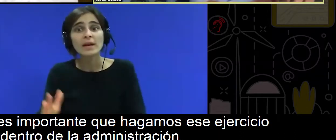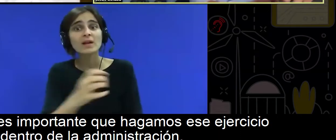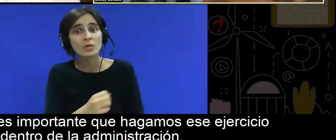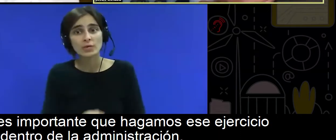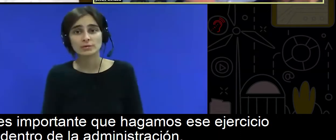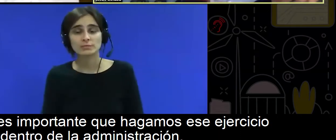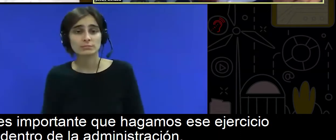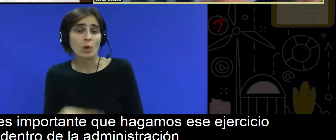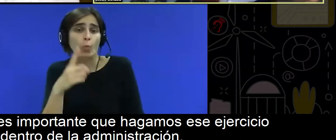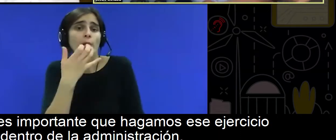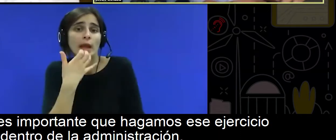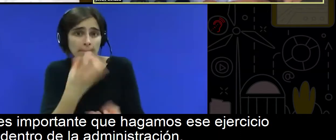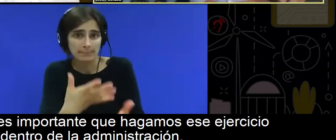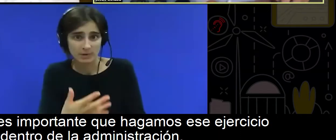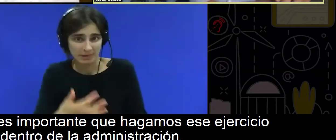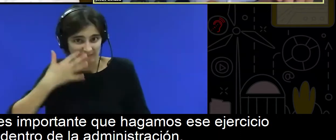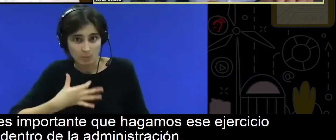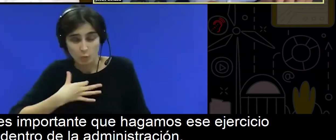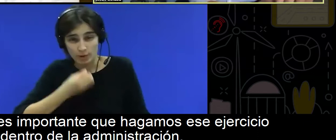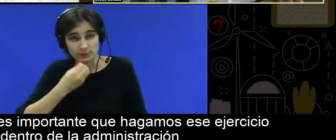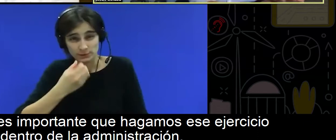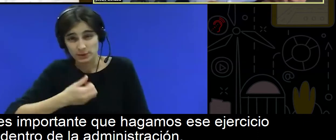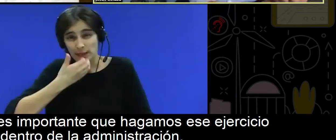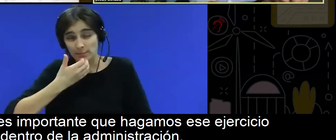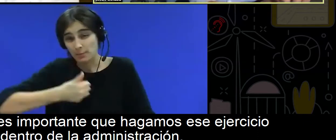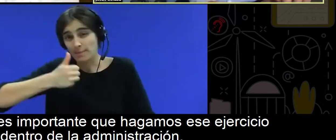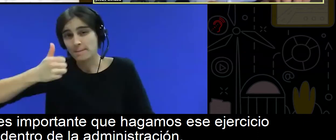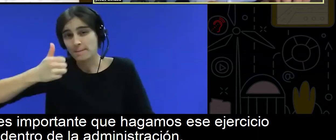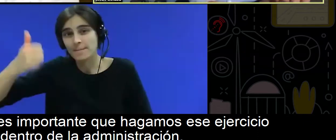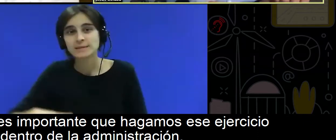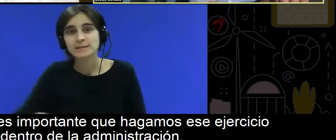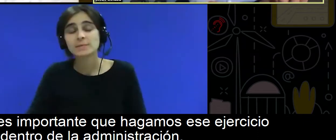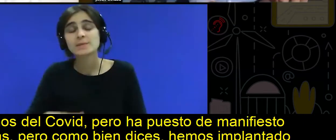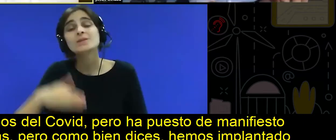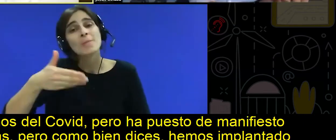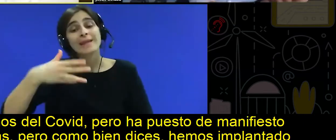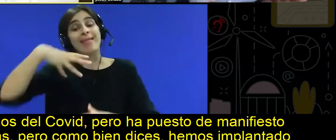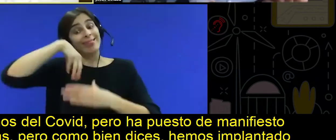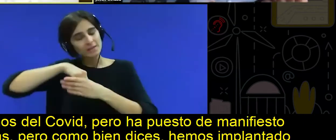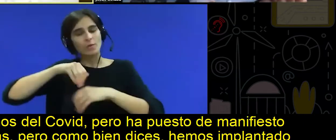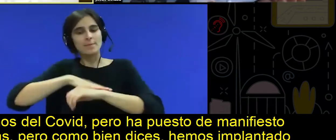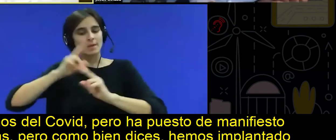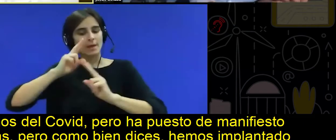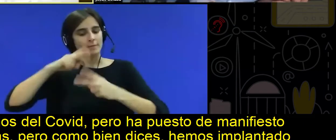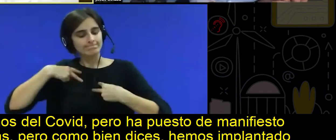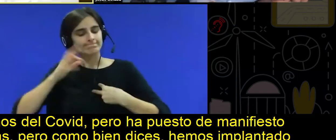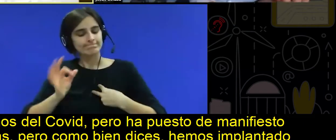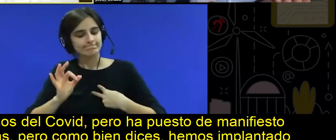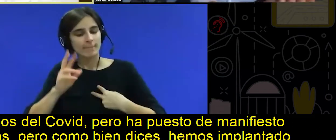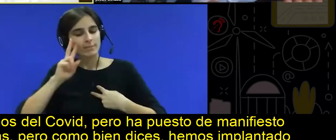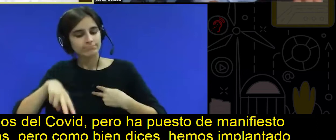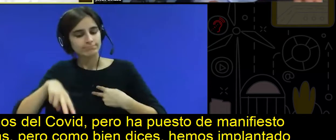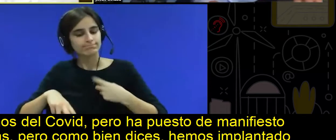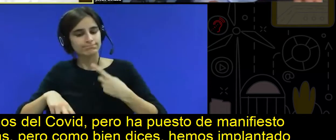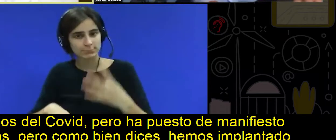insisto, es importante que hagamos ese ejercicio también dentro de la propia administración. Sí, es cierto. Ahora hablaremos del COVID, pero sí ha puesto